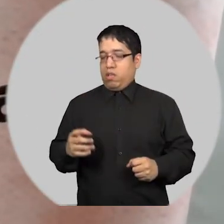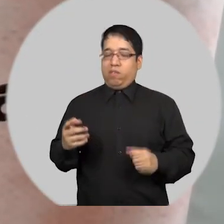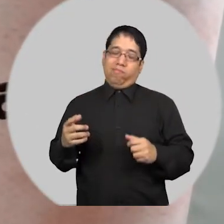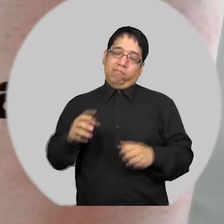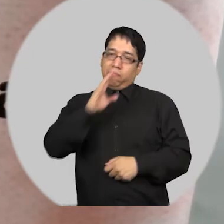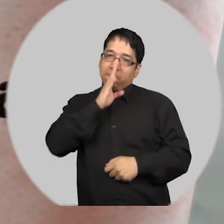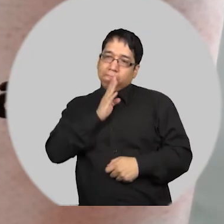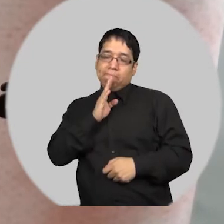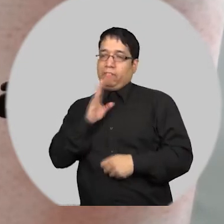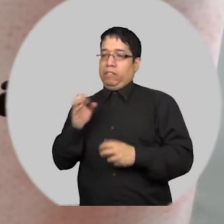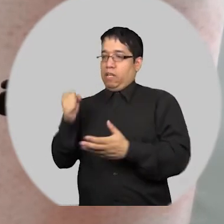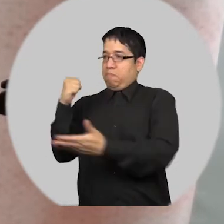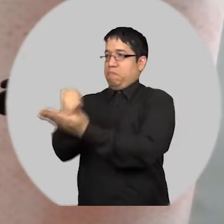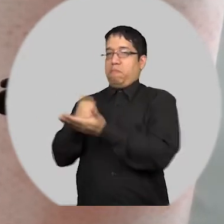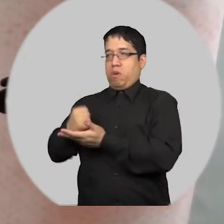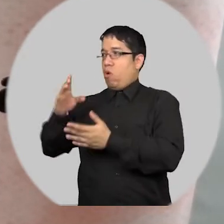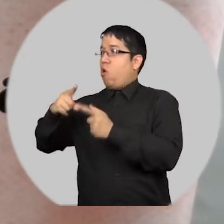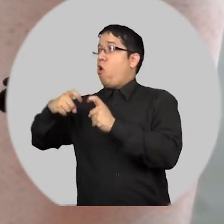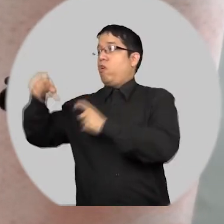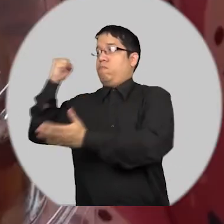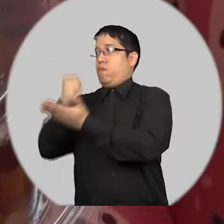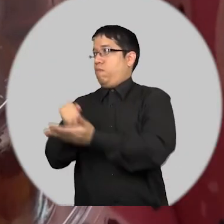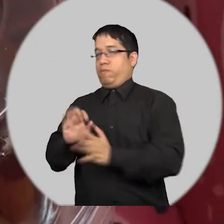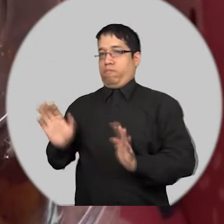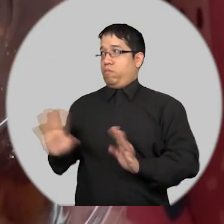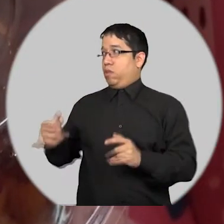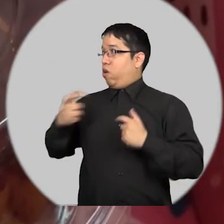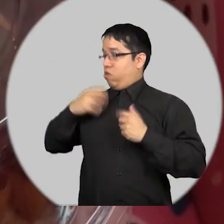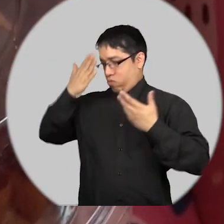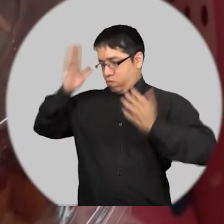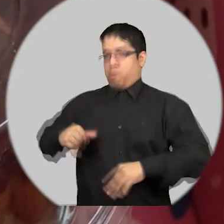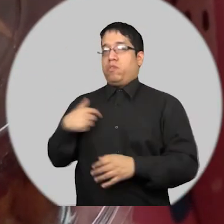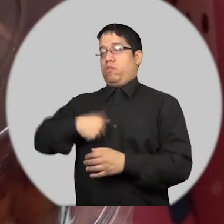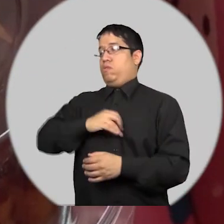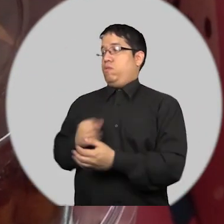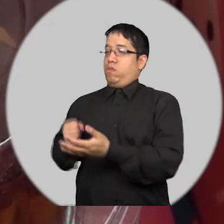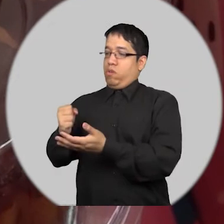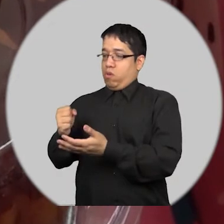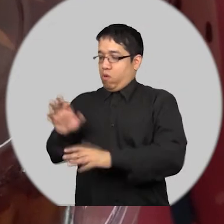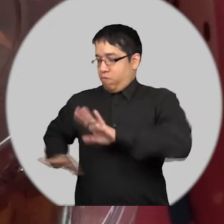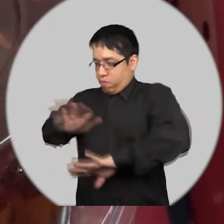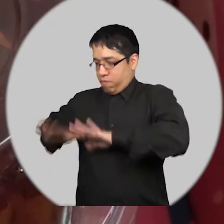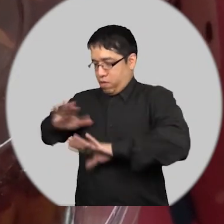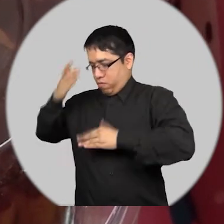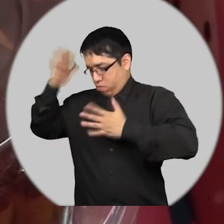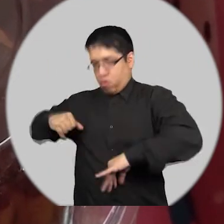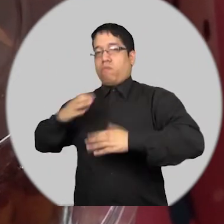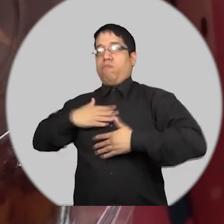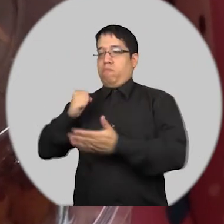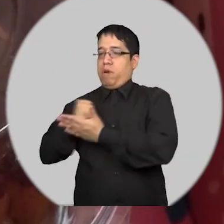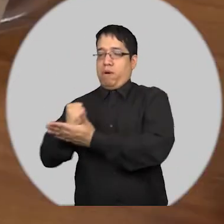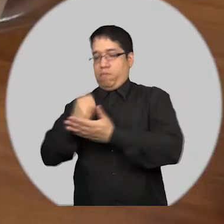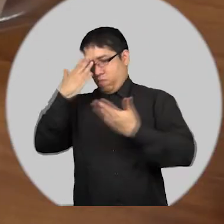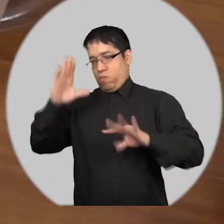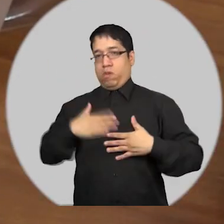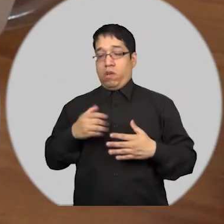hizo cambiar un poquito de rumbo, así que hace un año ya que tenemos productos propios dentro del local. Tenés todo